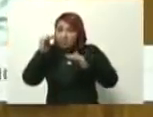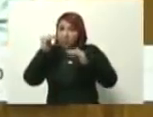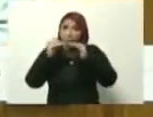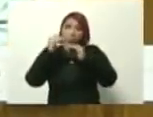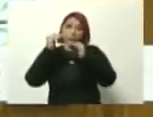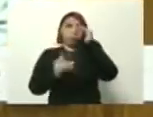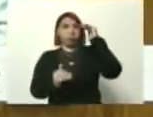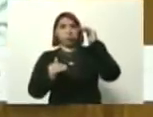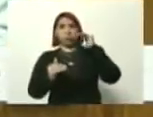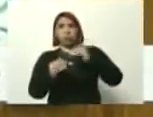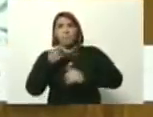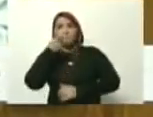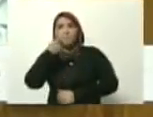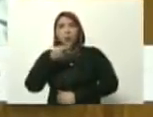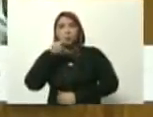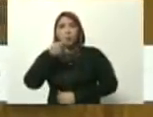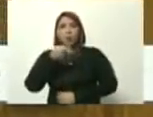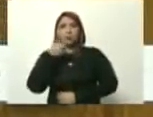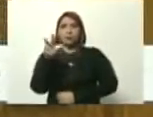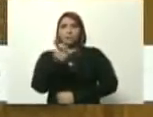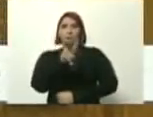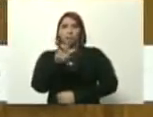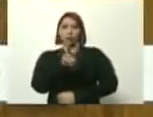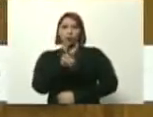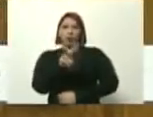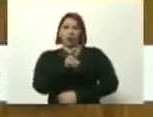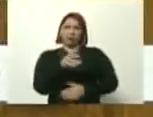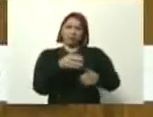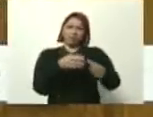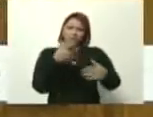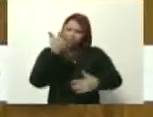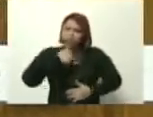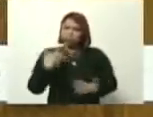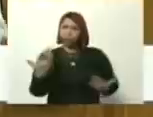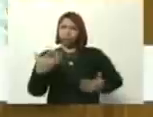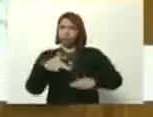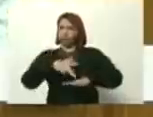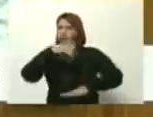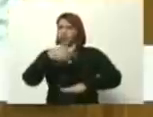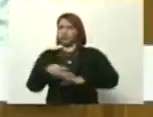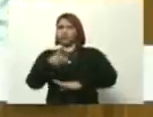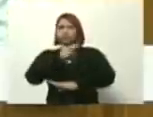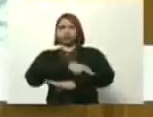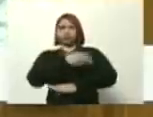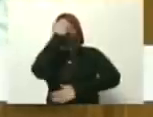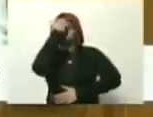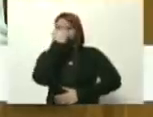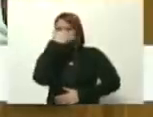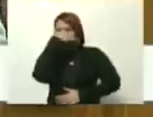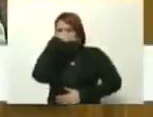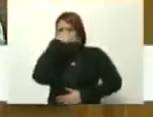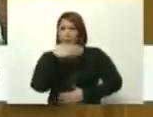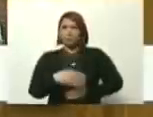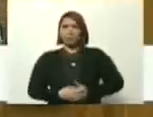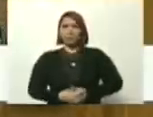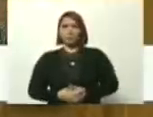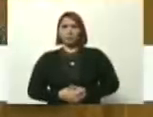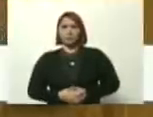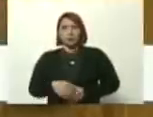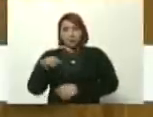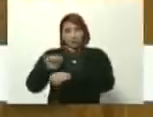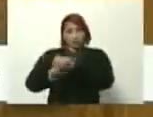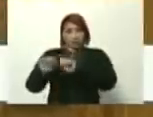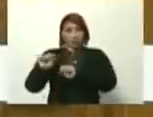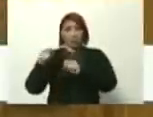desestabilización política de Venezuela con posiciones extremas y fascistas, han defendido